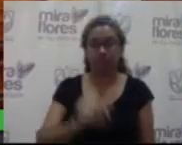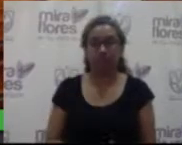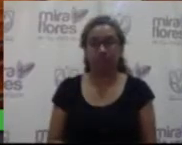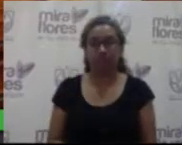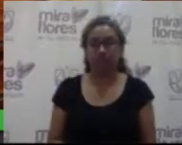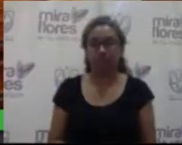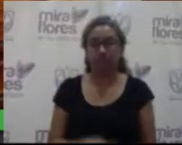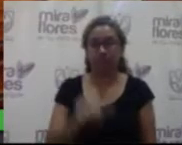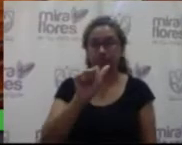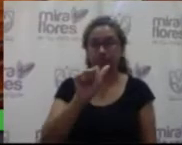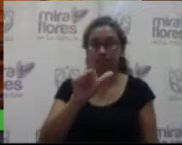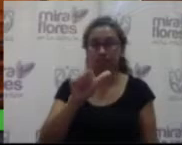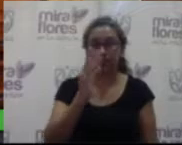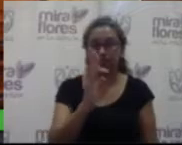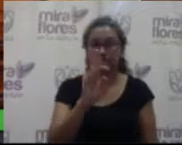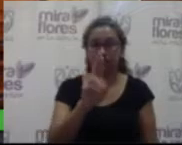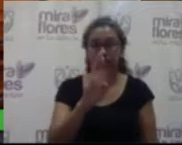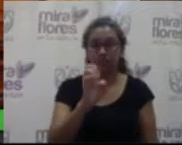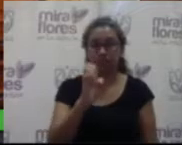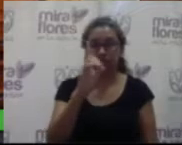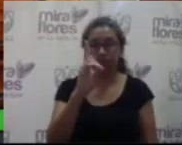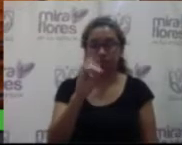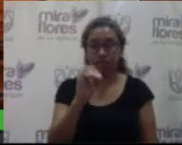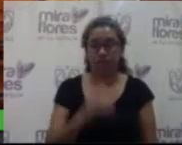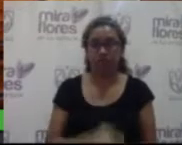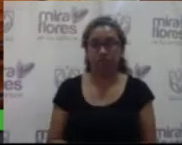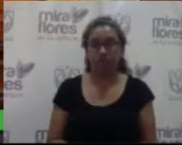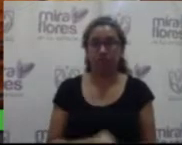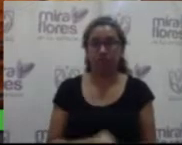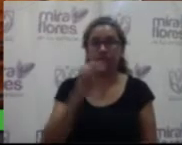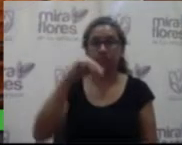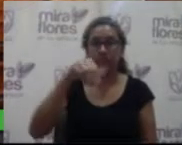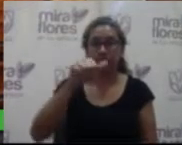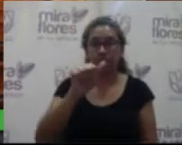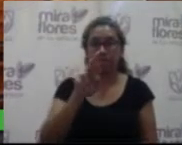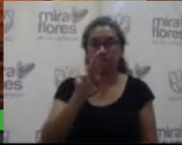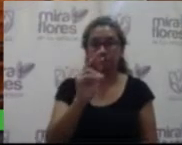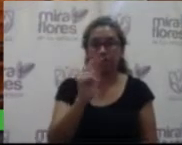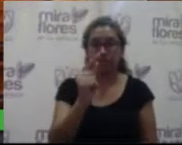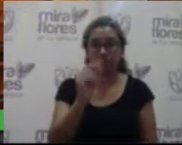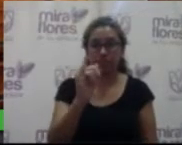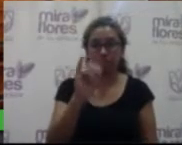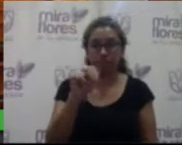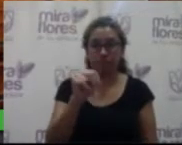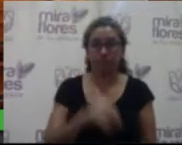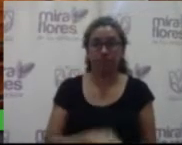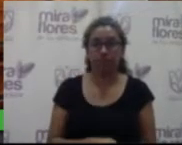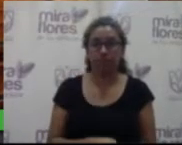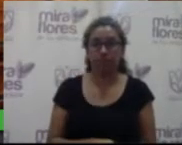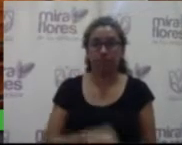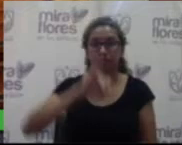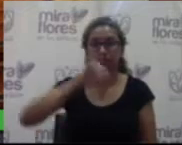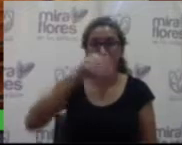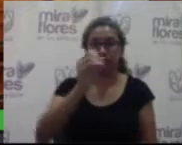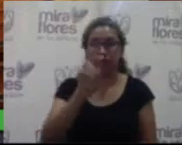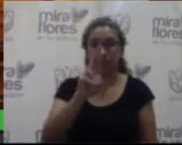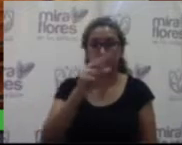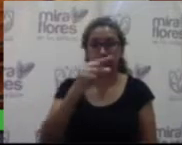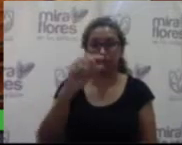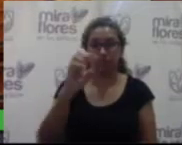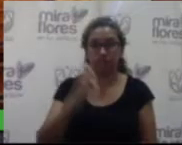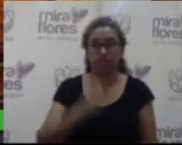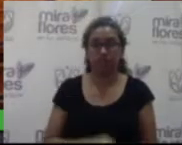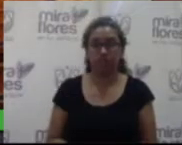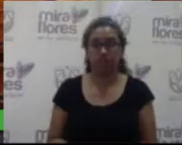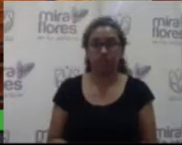Señor Alfredo Ligabriel. Señor Martín Bustamante Castro. Señor Jorge de Albertis González del